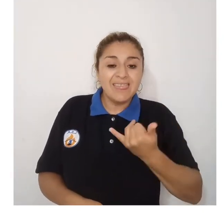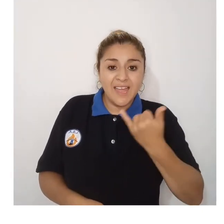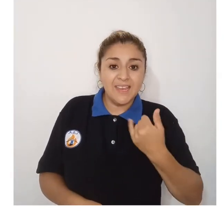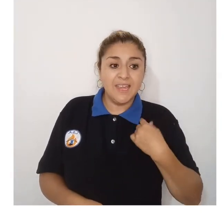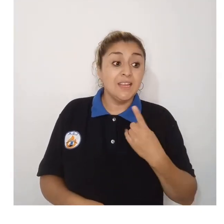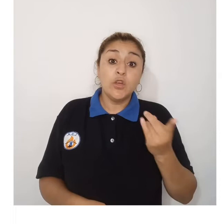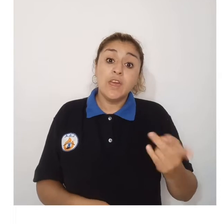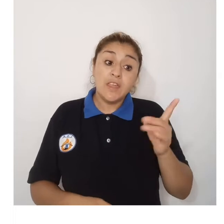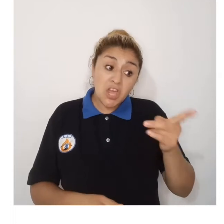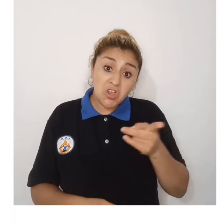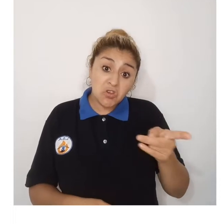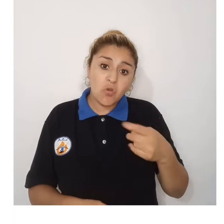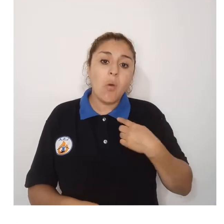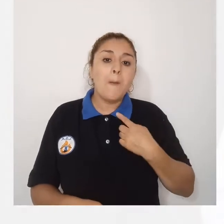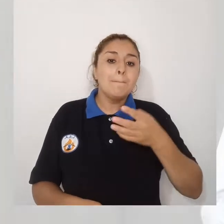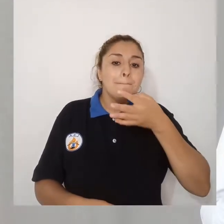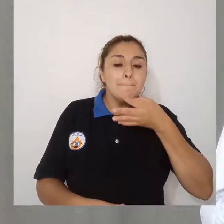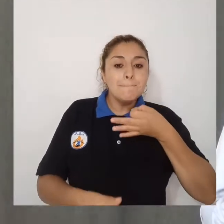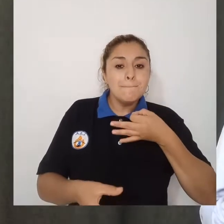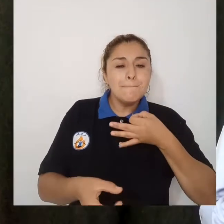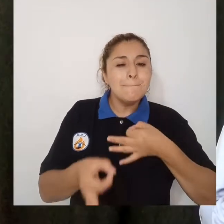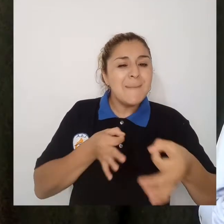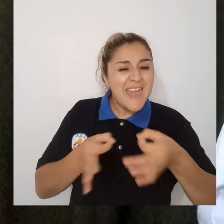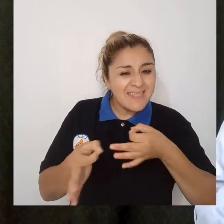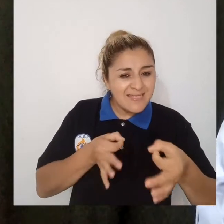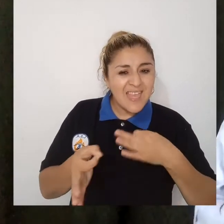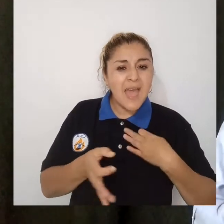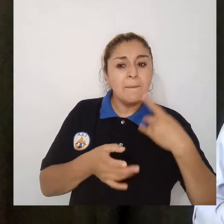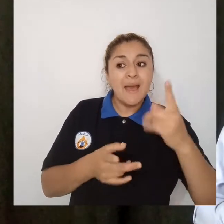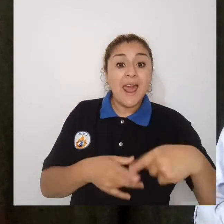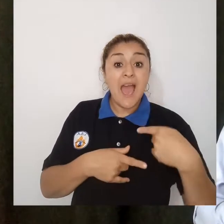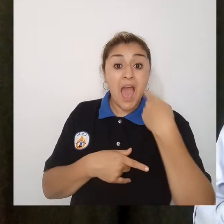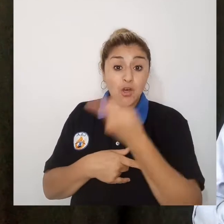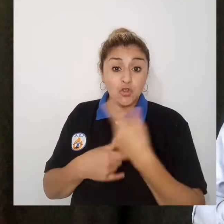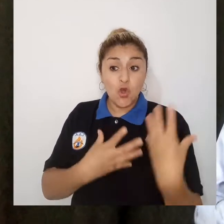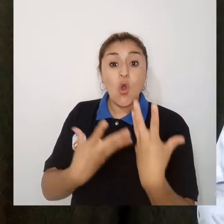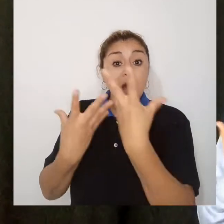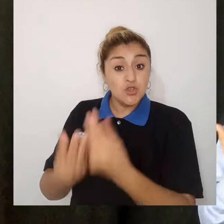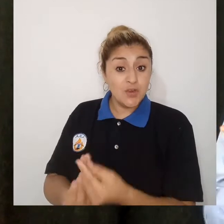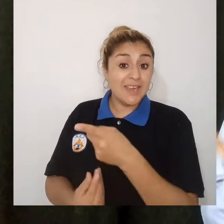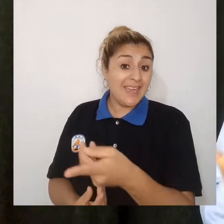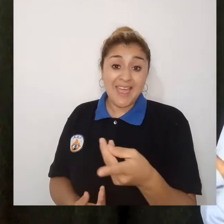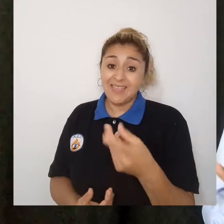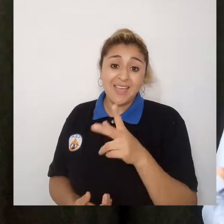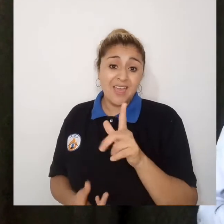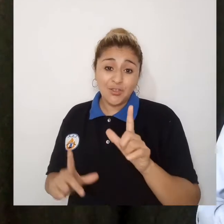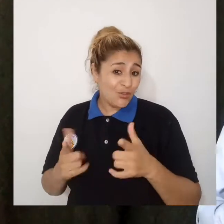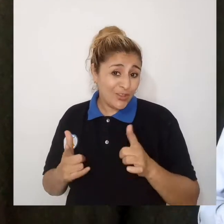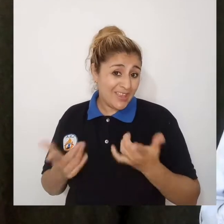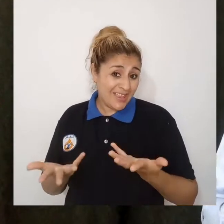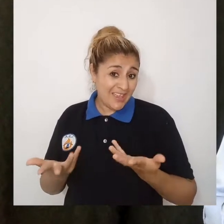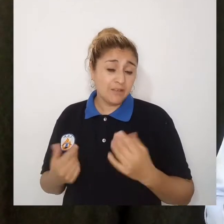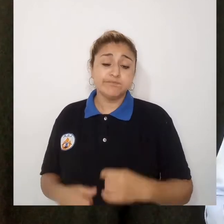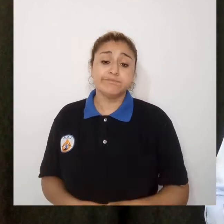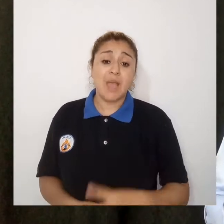vemos como el compromiso era tan importante esto nos muestra que